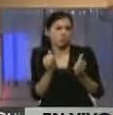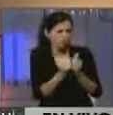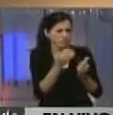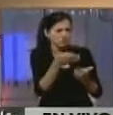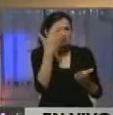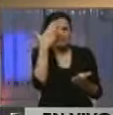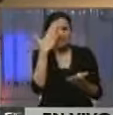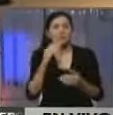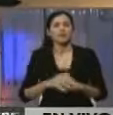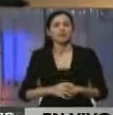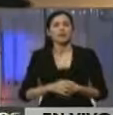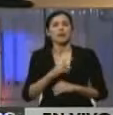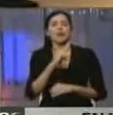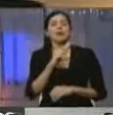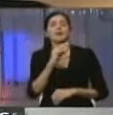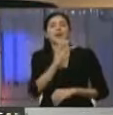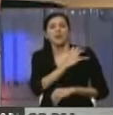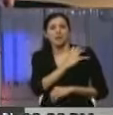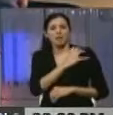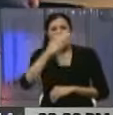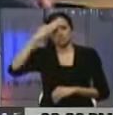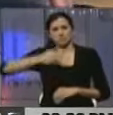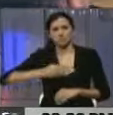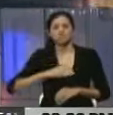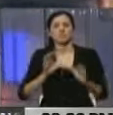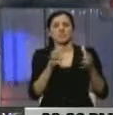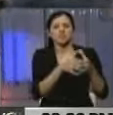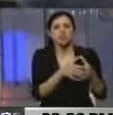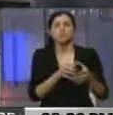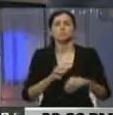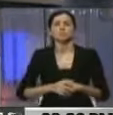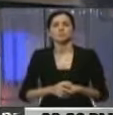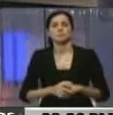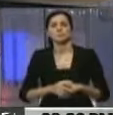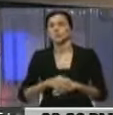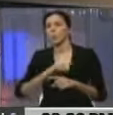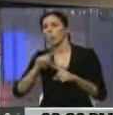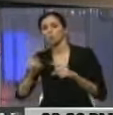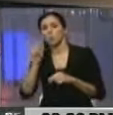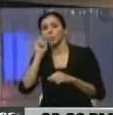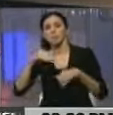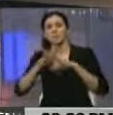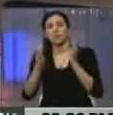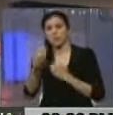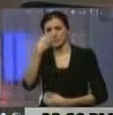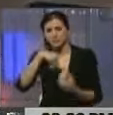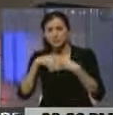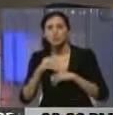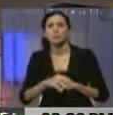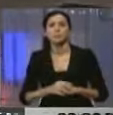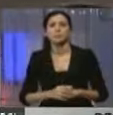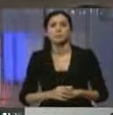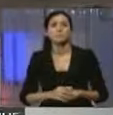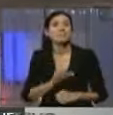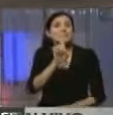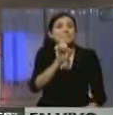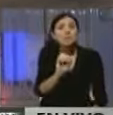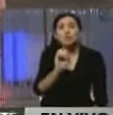General de División Marco Torres, ministro de Alimentación, compañero. No es concha de ajo.